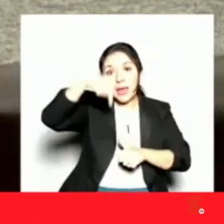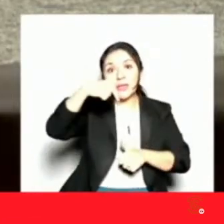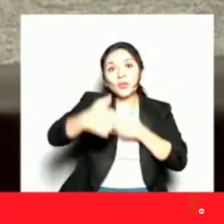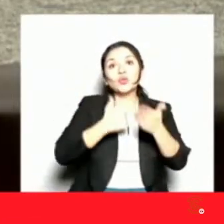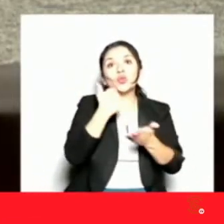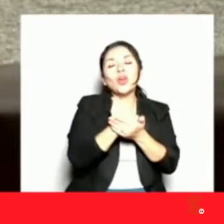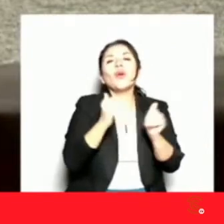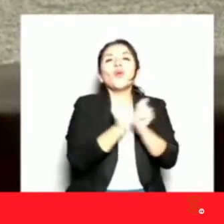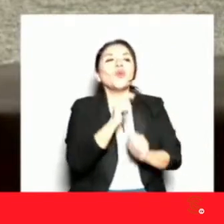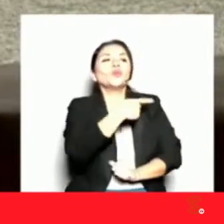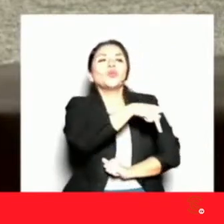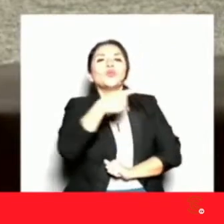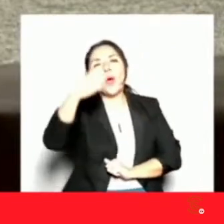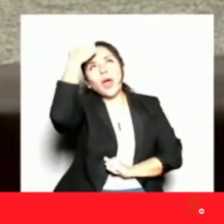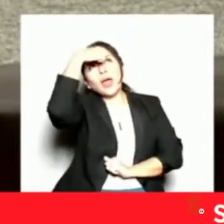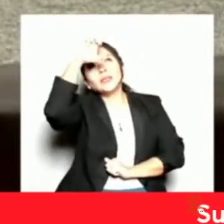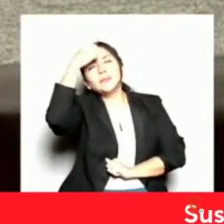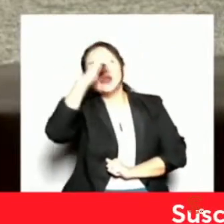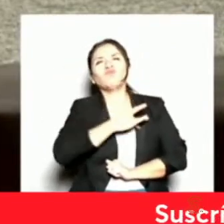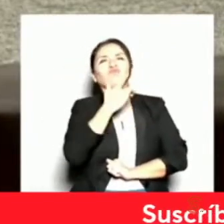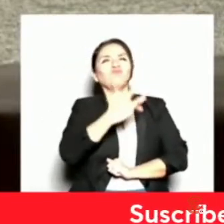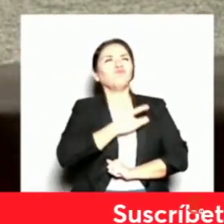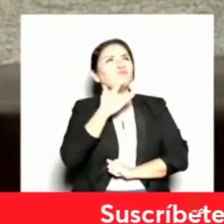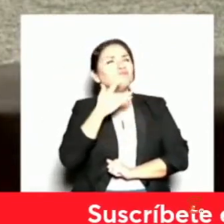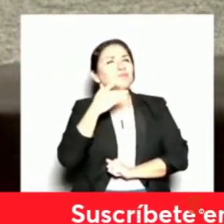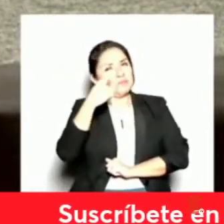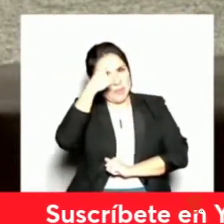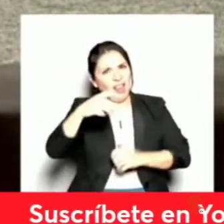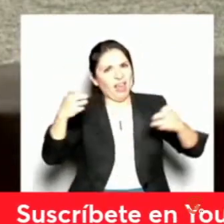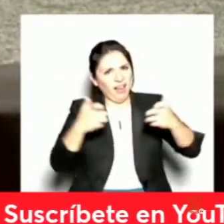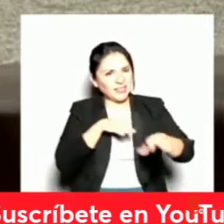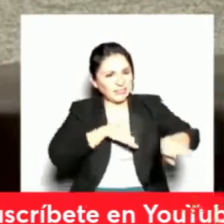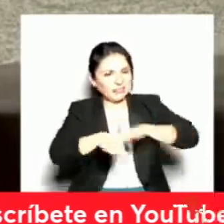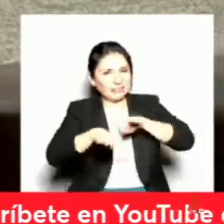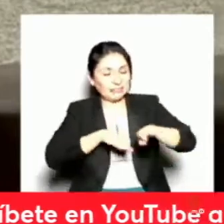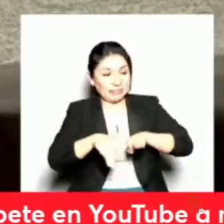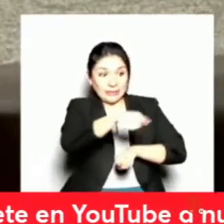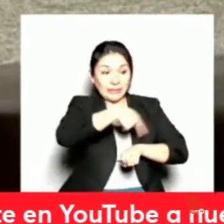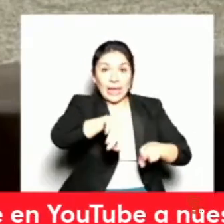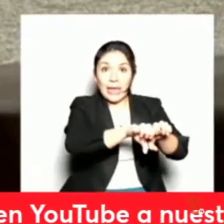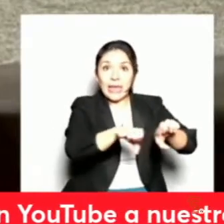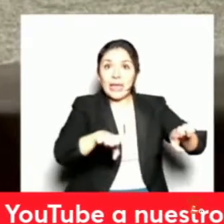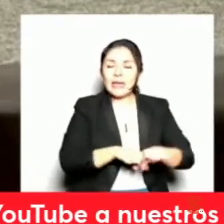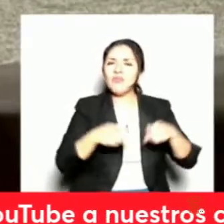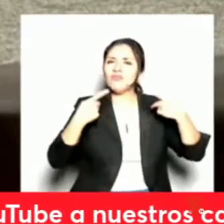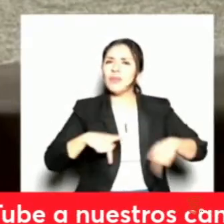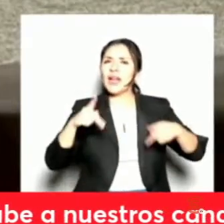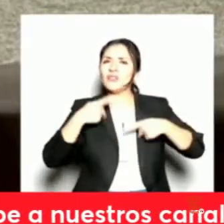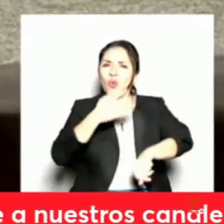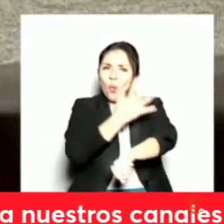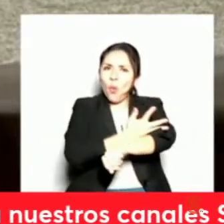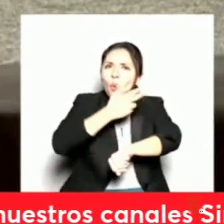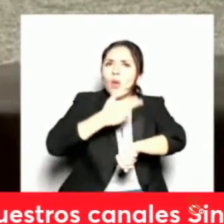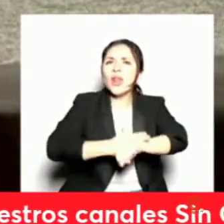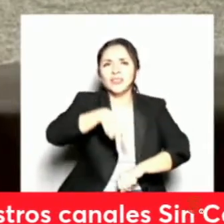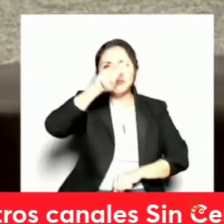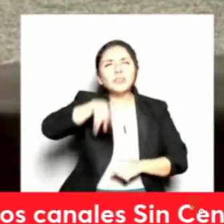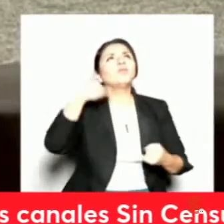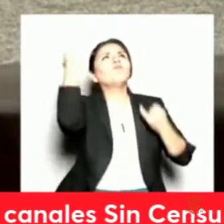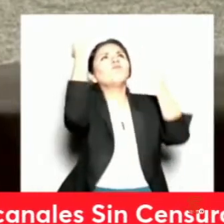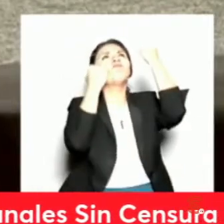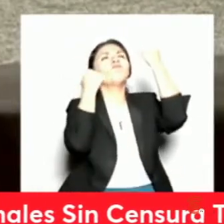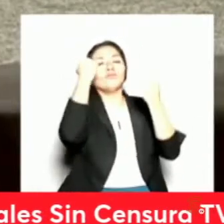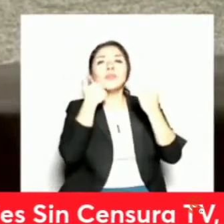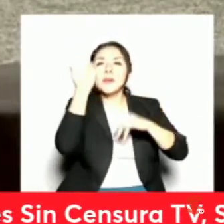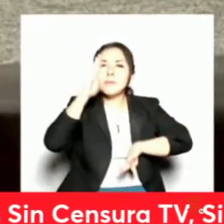su experiencia y convicción. Es un equipo de personas honestas, creativas, con